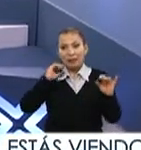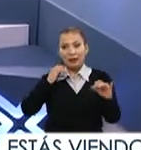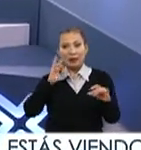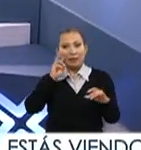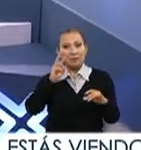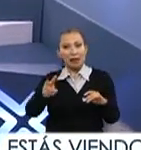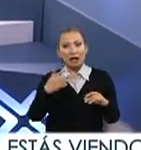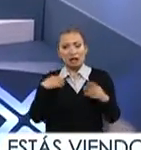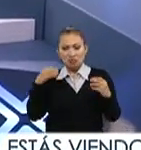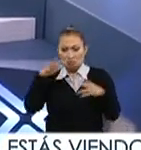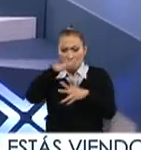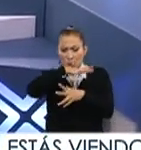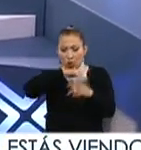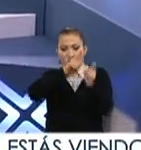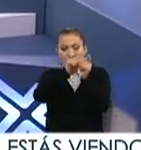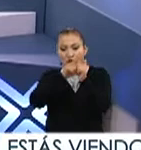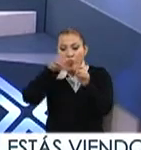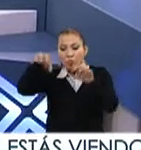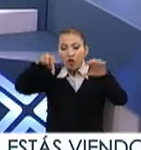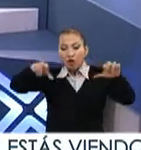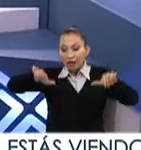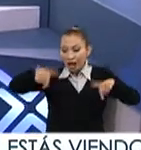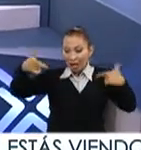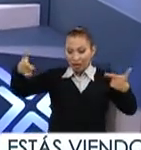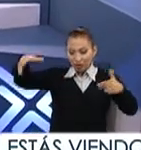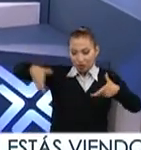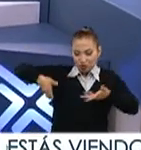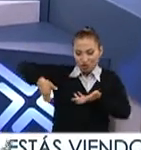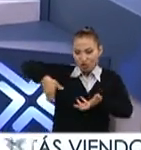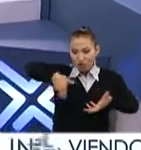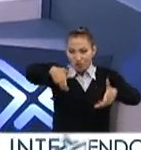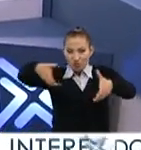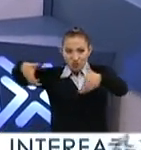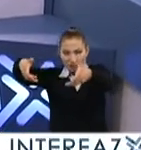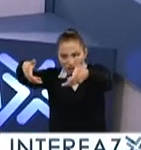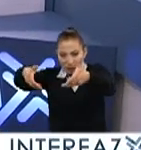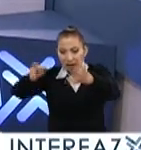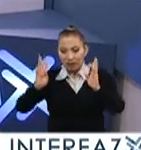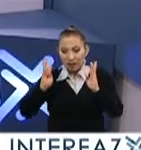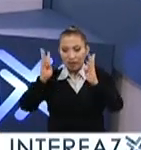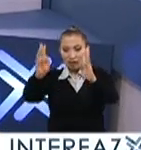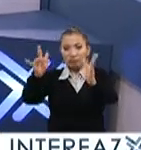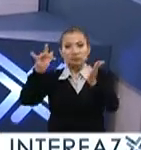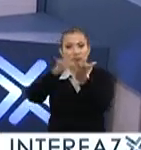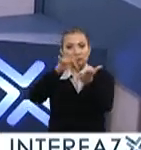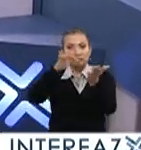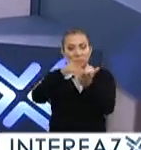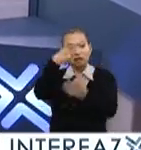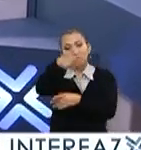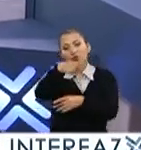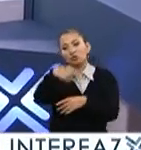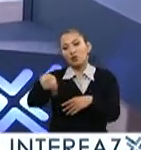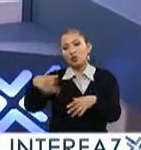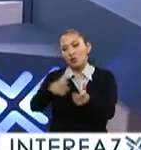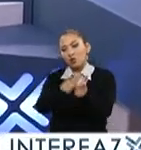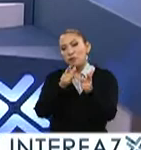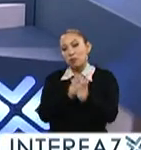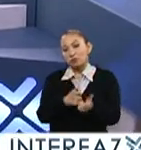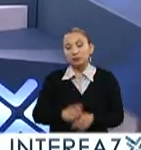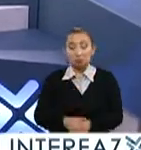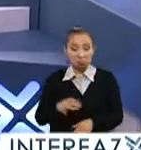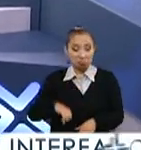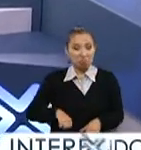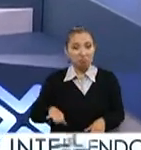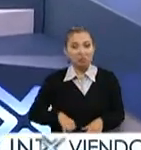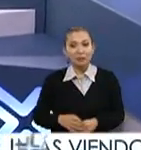se veía, pero habían grupos incluso en las laterales de las calles apoyando a sus distintos grupos y sectores.